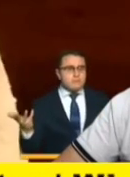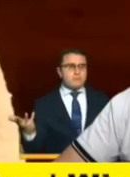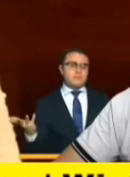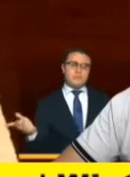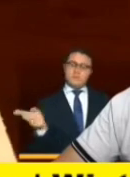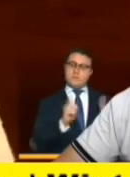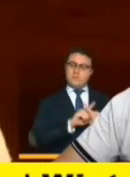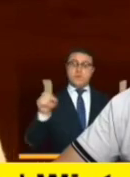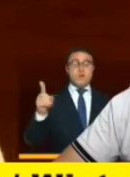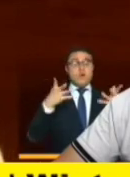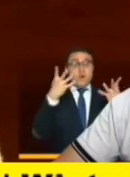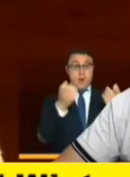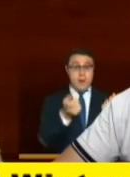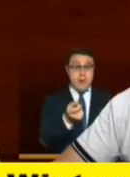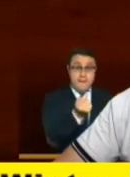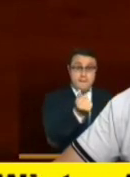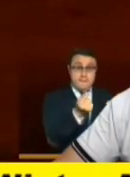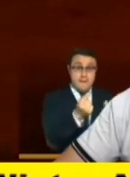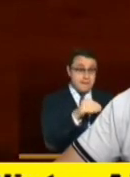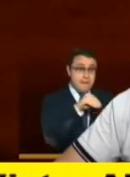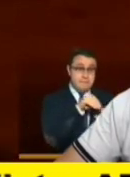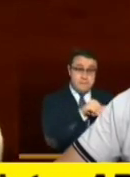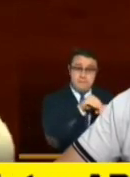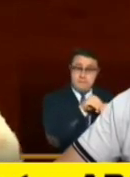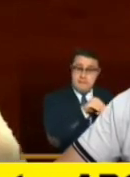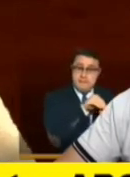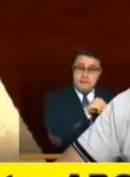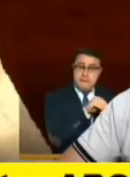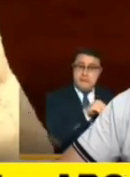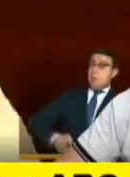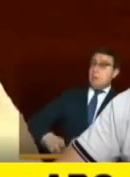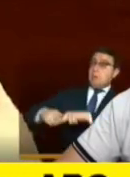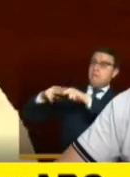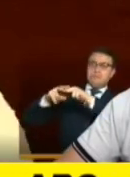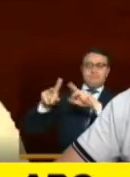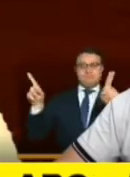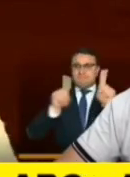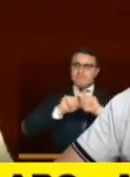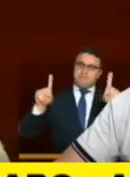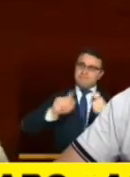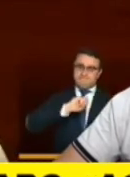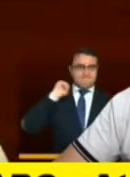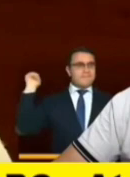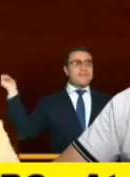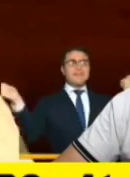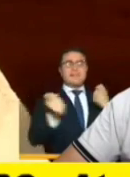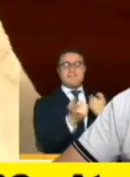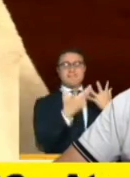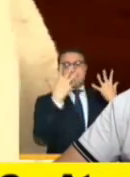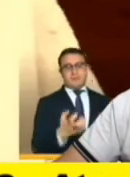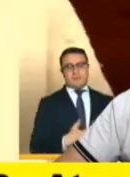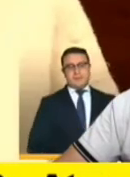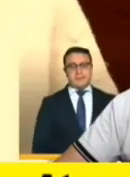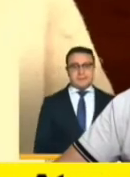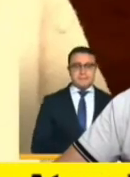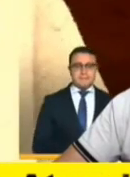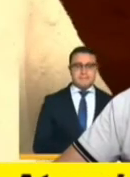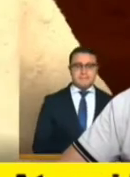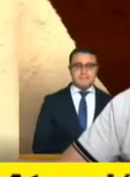Que esa masa de dineros no se ahorre solamente en fondos. La reforma pensional tiene un objetivo,